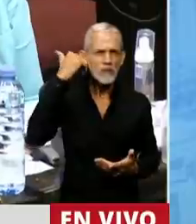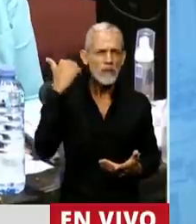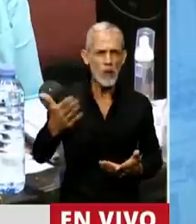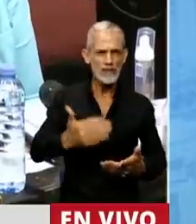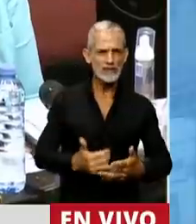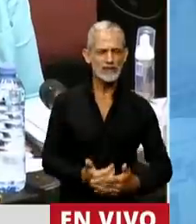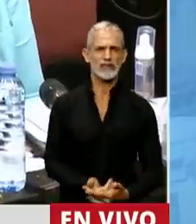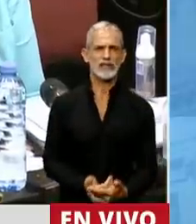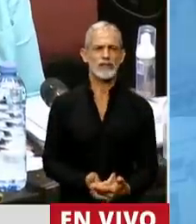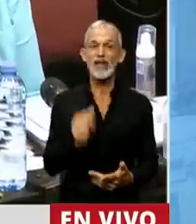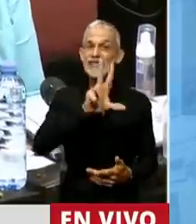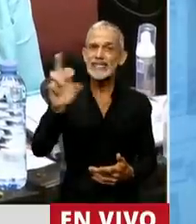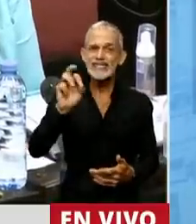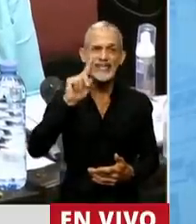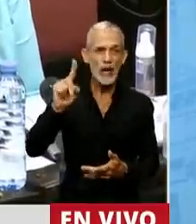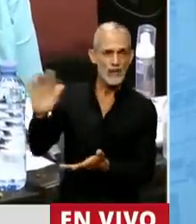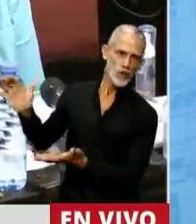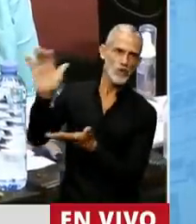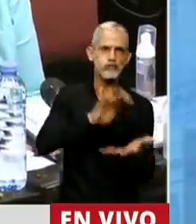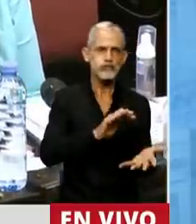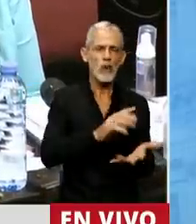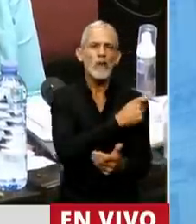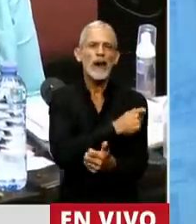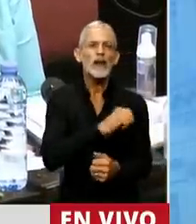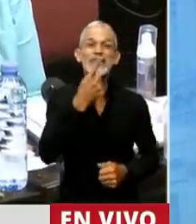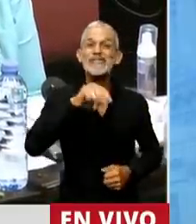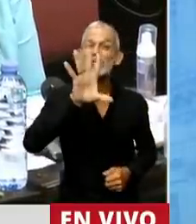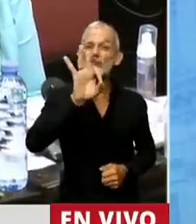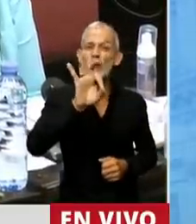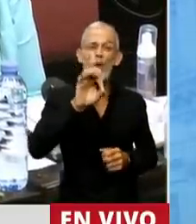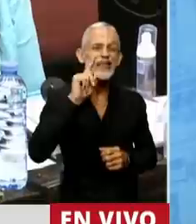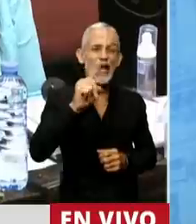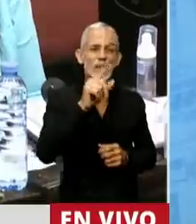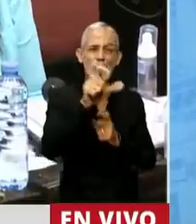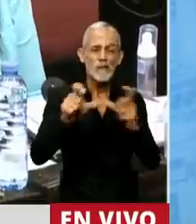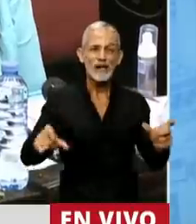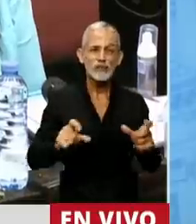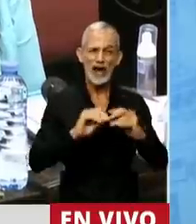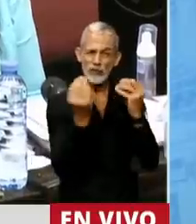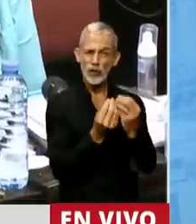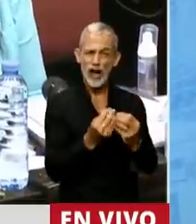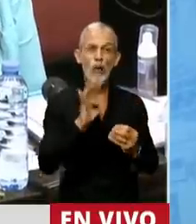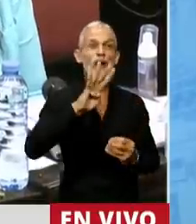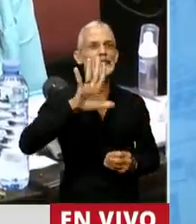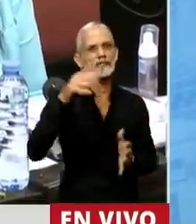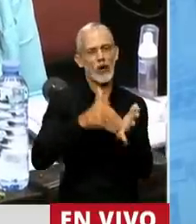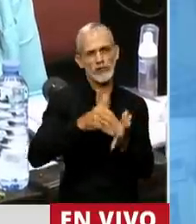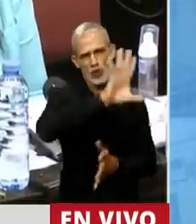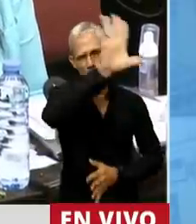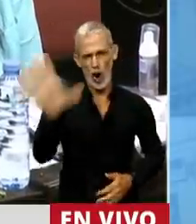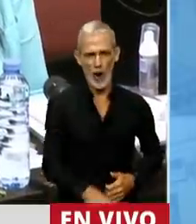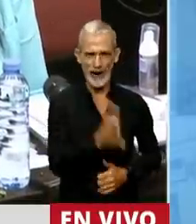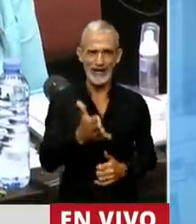Vergonzoso. 300.000 dosis para vacunar a 150.000 personas en un país de 45 millones de habitantes,